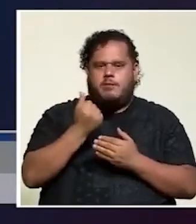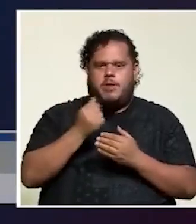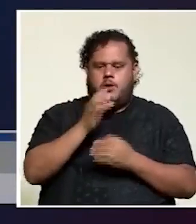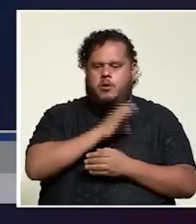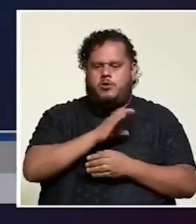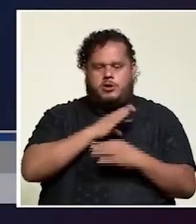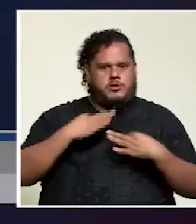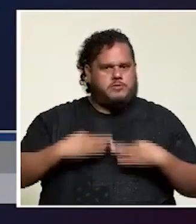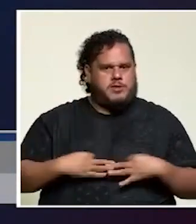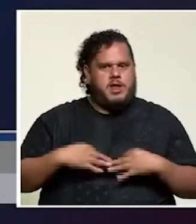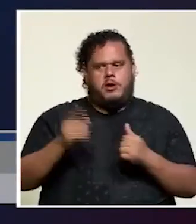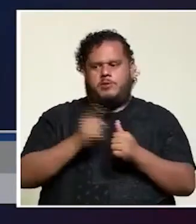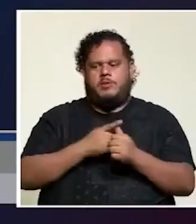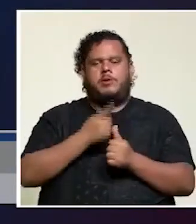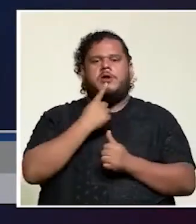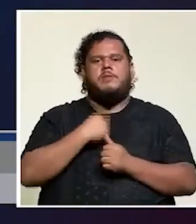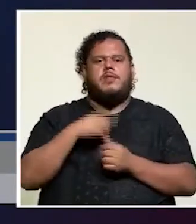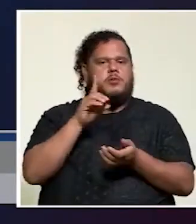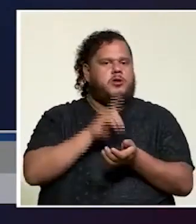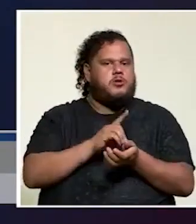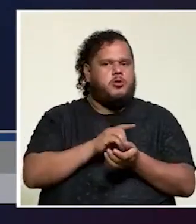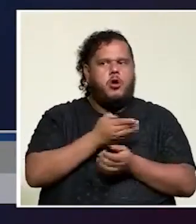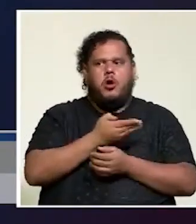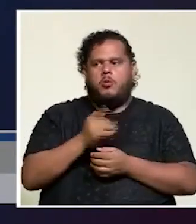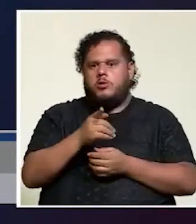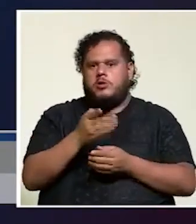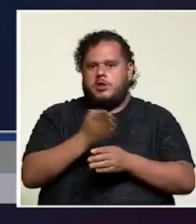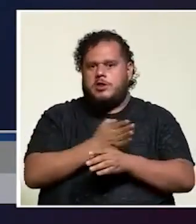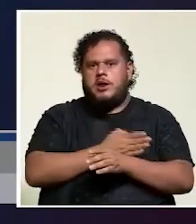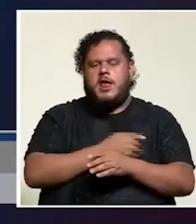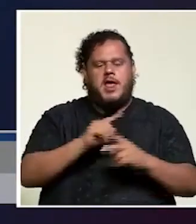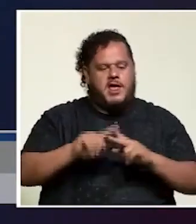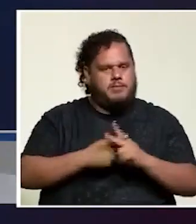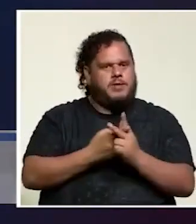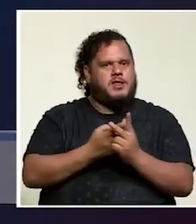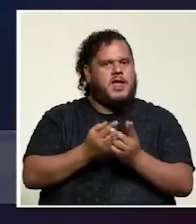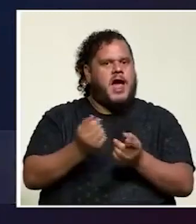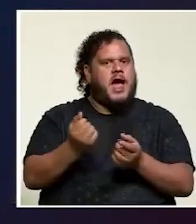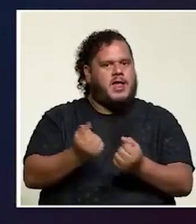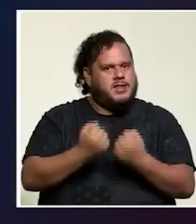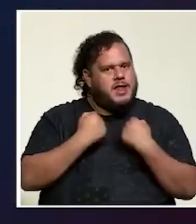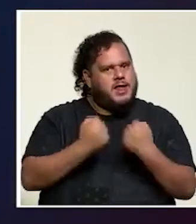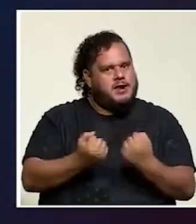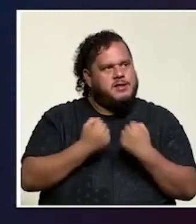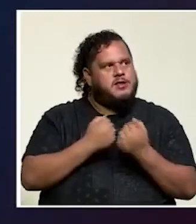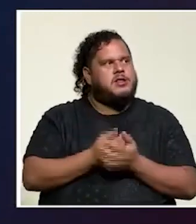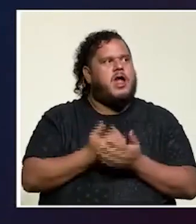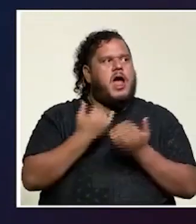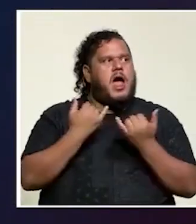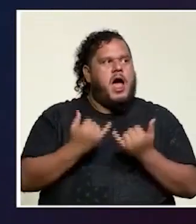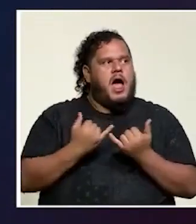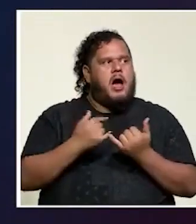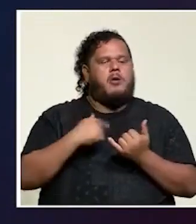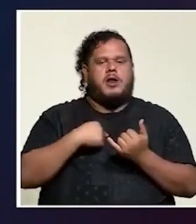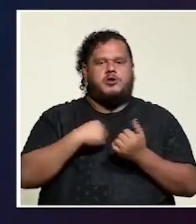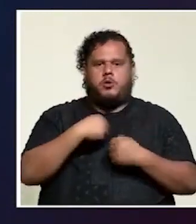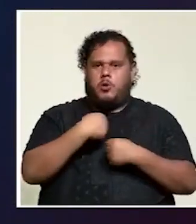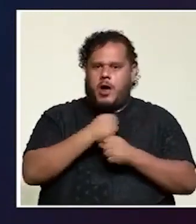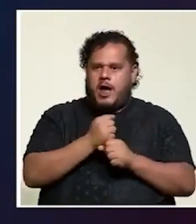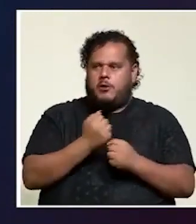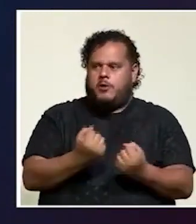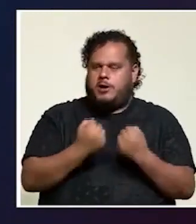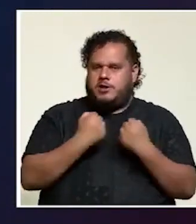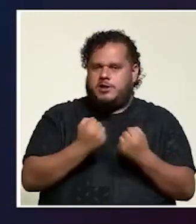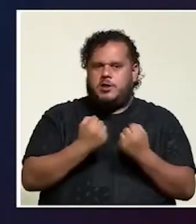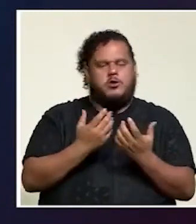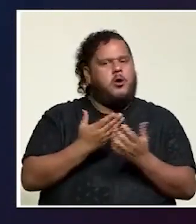Lo primero que me dijo el doctor es, apenas se recupere, empieza a hacer ejercicios. Ahora hago ejercicio religiosamente, cosa que en mi